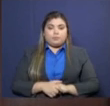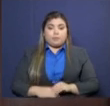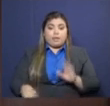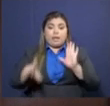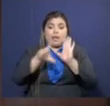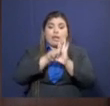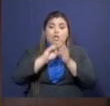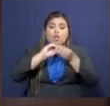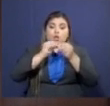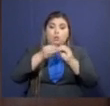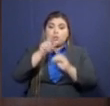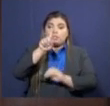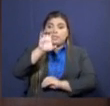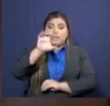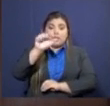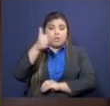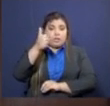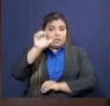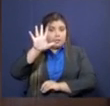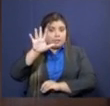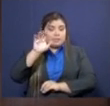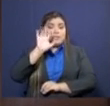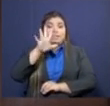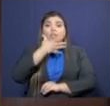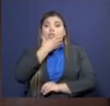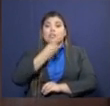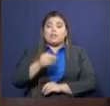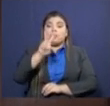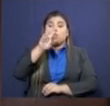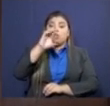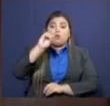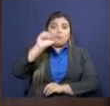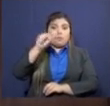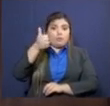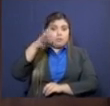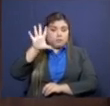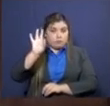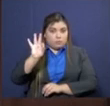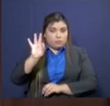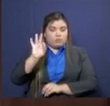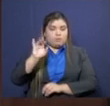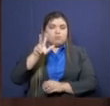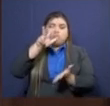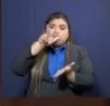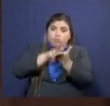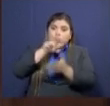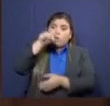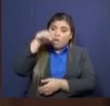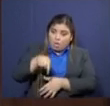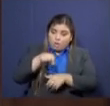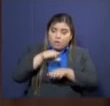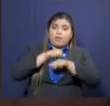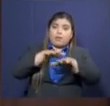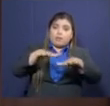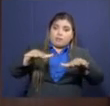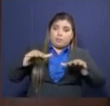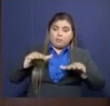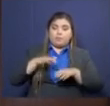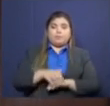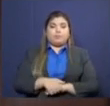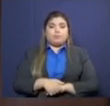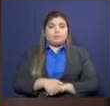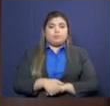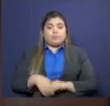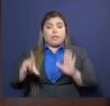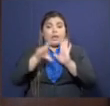Ley 115 del 5 de diciembre del 2019, aprobada en esta Asamblea,